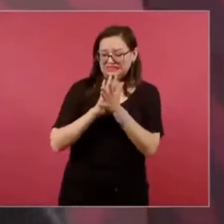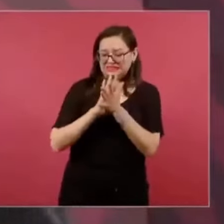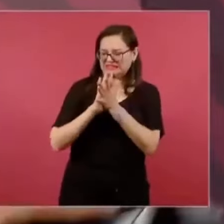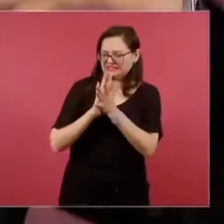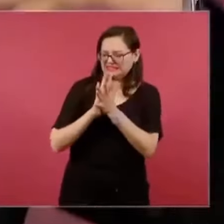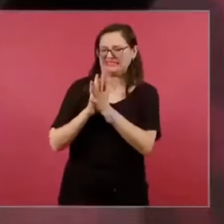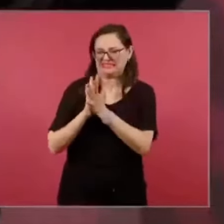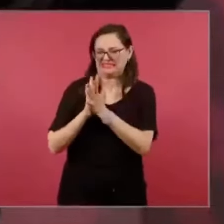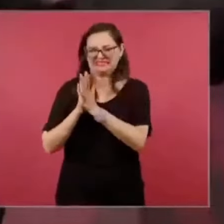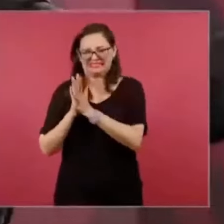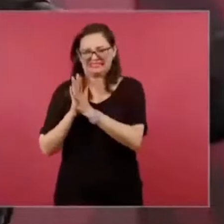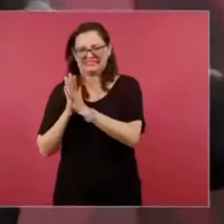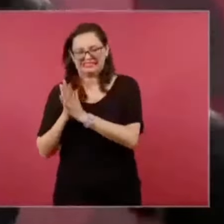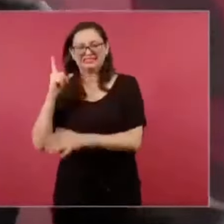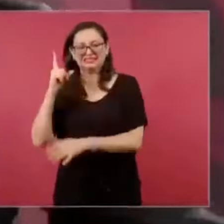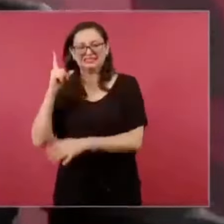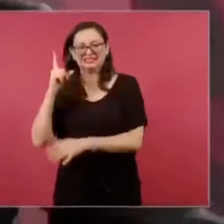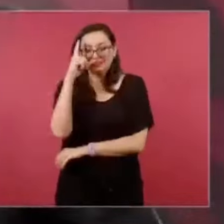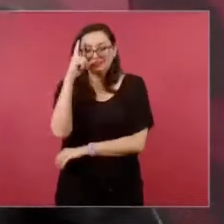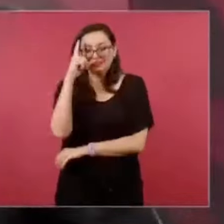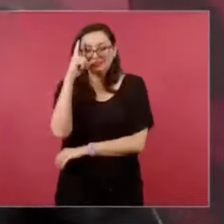pero lo que viene